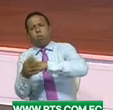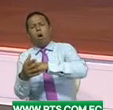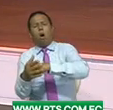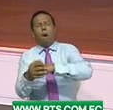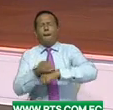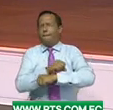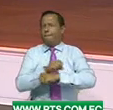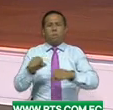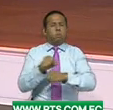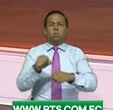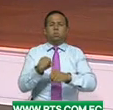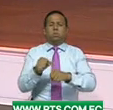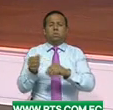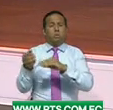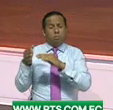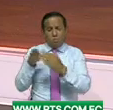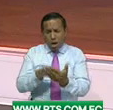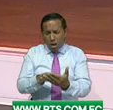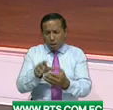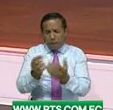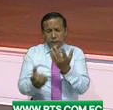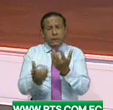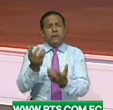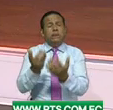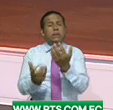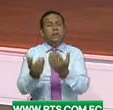El cuerpo del piloto quedó calcinado.